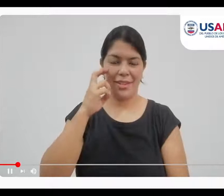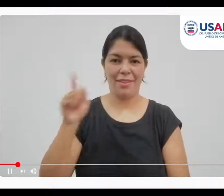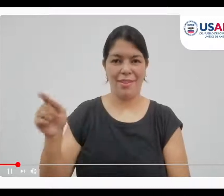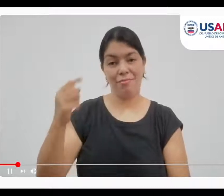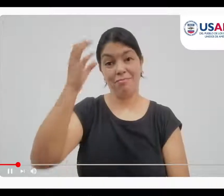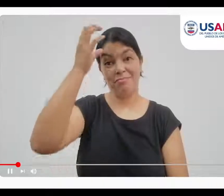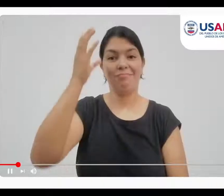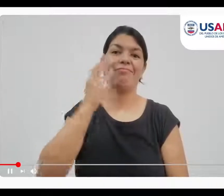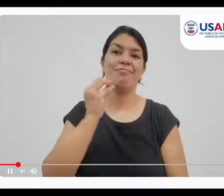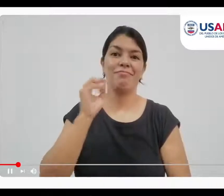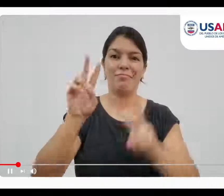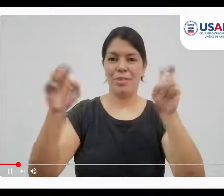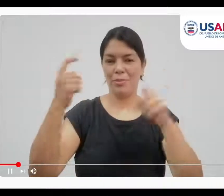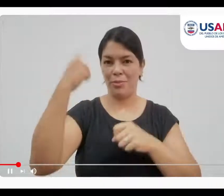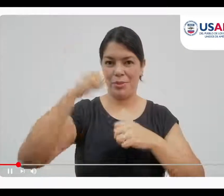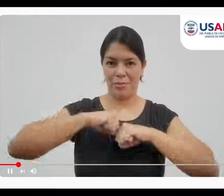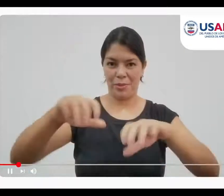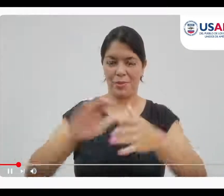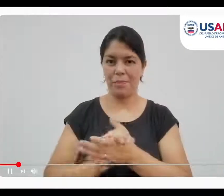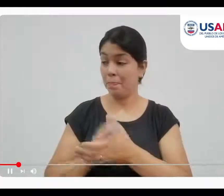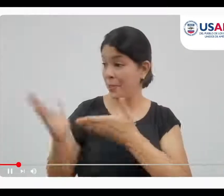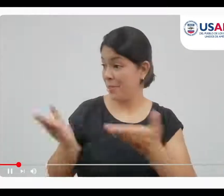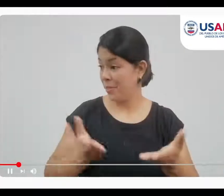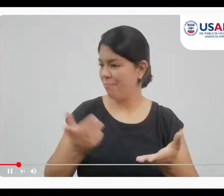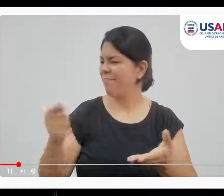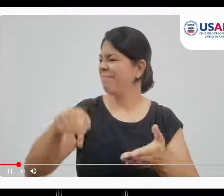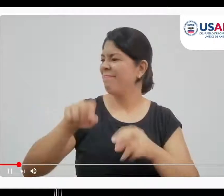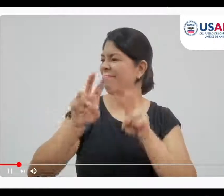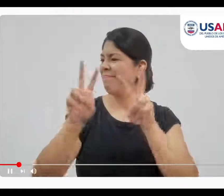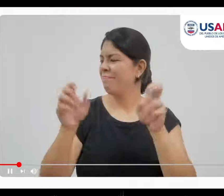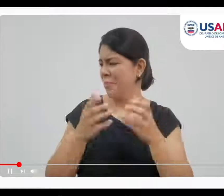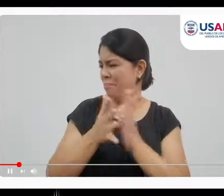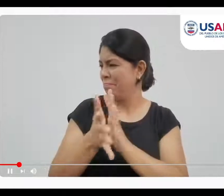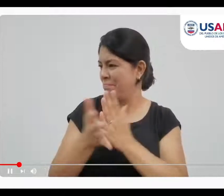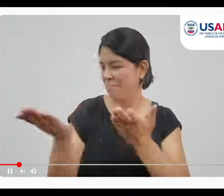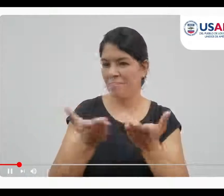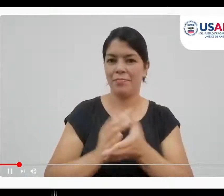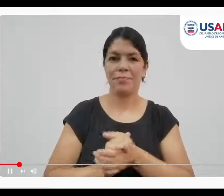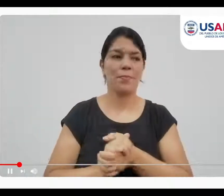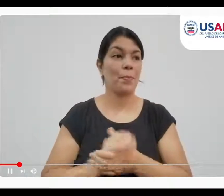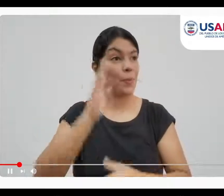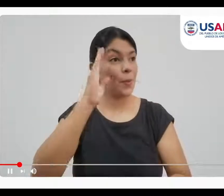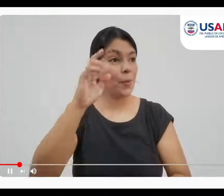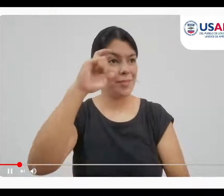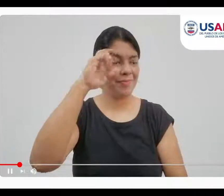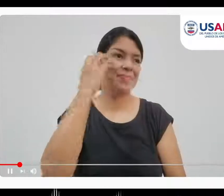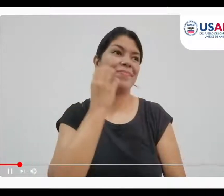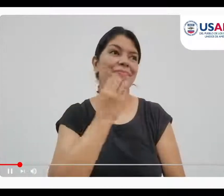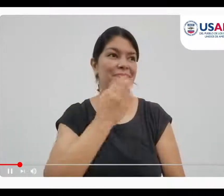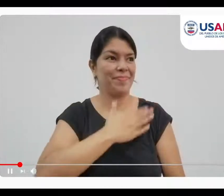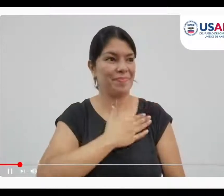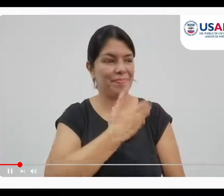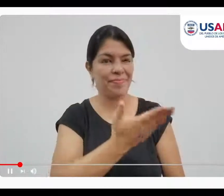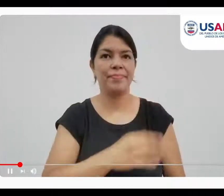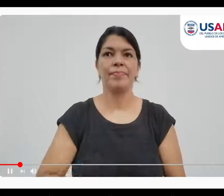Arévalo. César, bienvenido y cuéntanos acerca del tema de hoy. Hola Diego, un saludo para ti, para todas las personas que nos